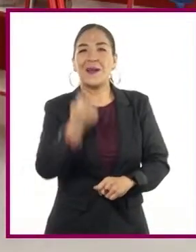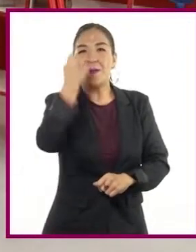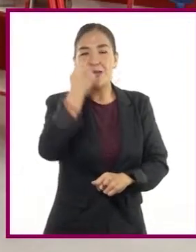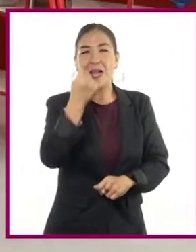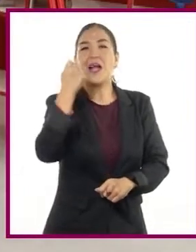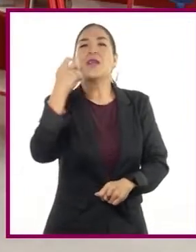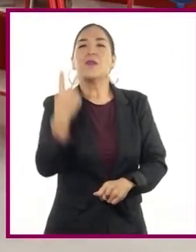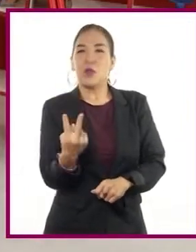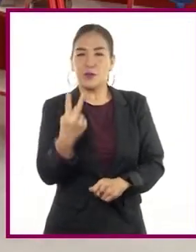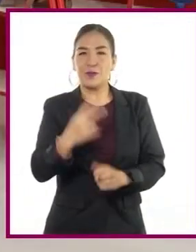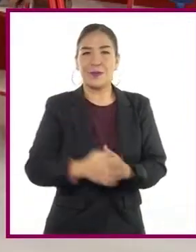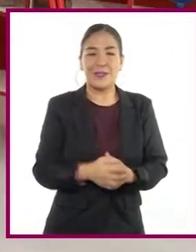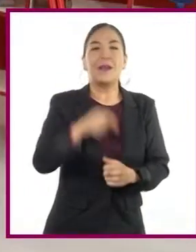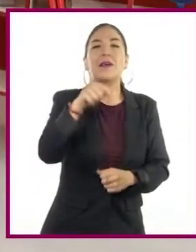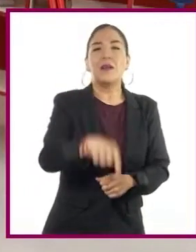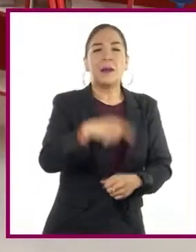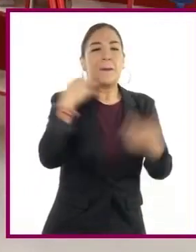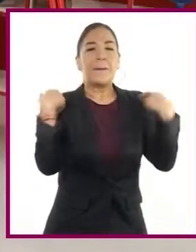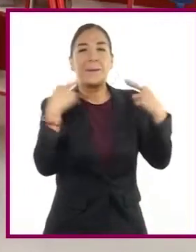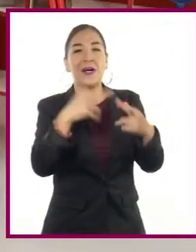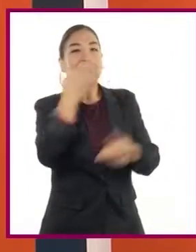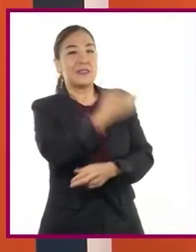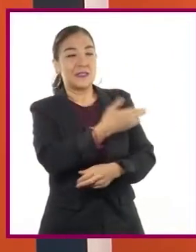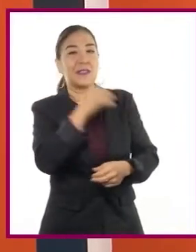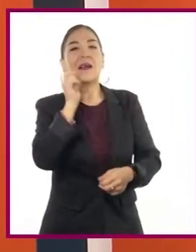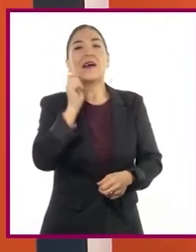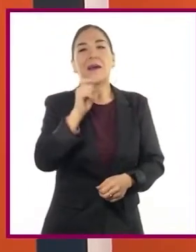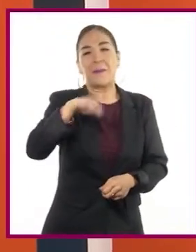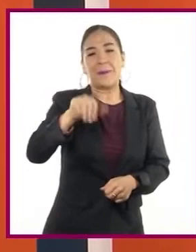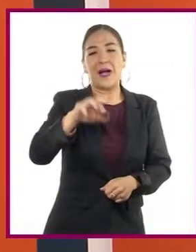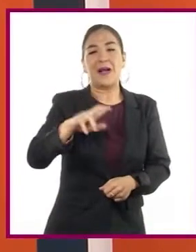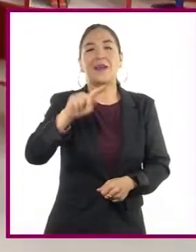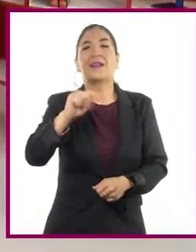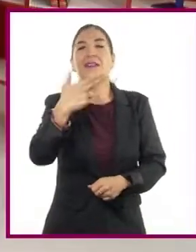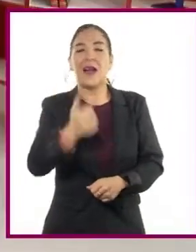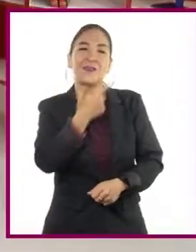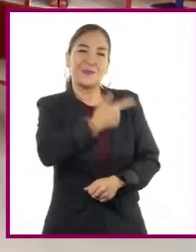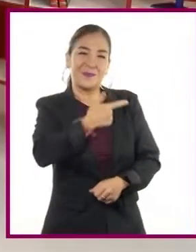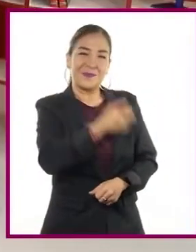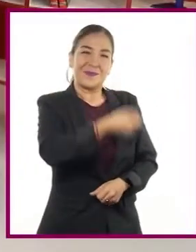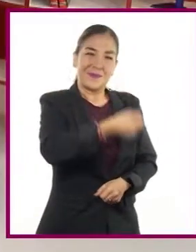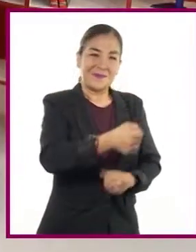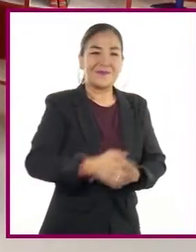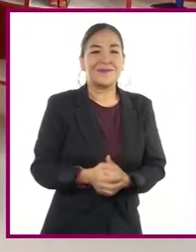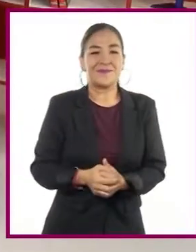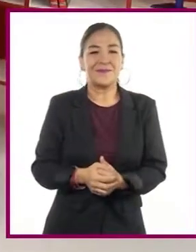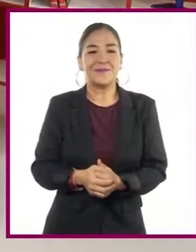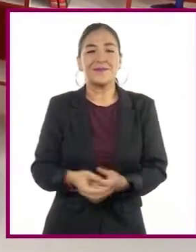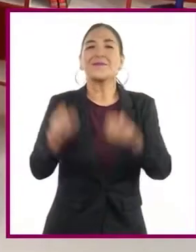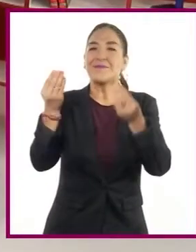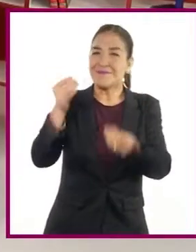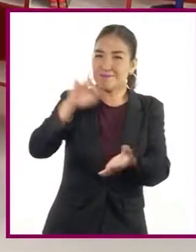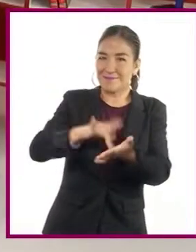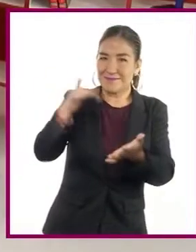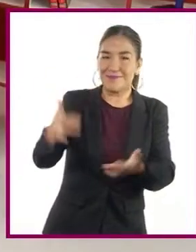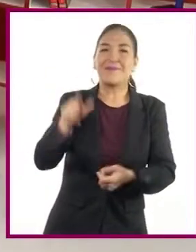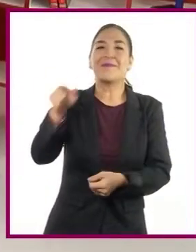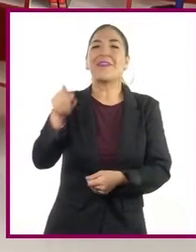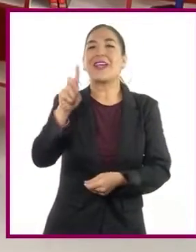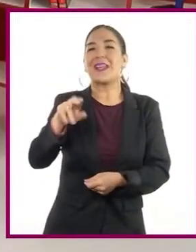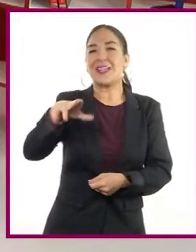Cortés y me acompaña la profesora Marta Vega, a quien saludo con mucho gusto. Muchas gracias,